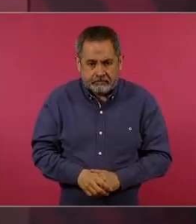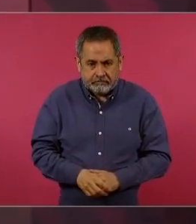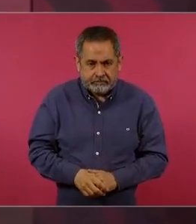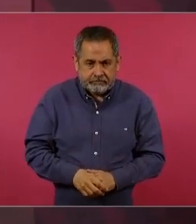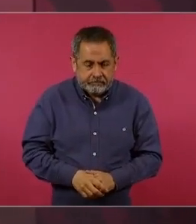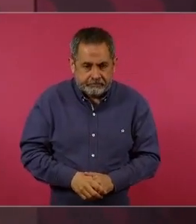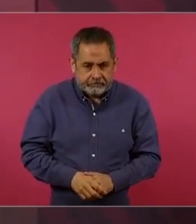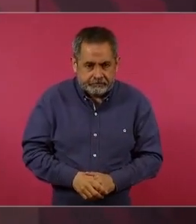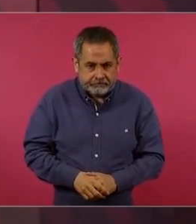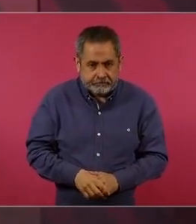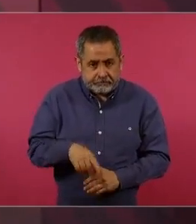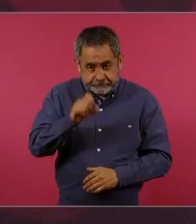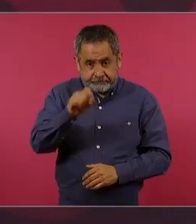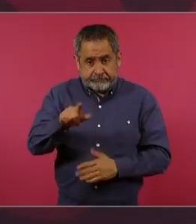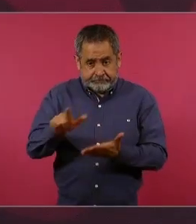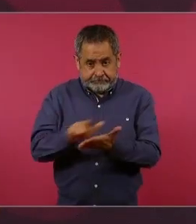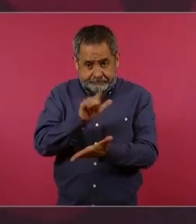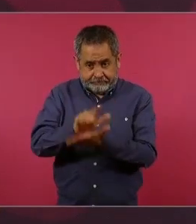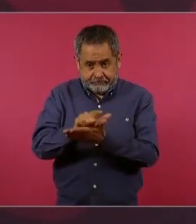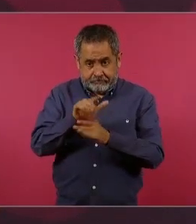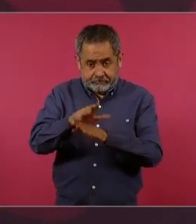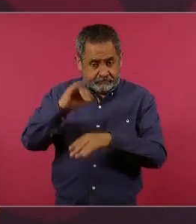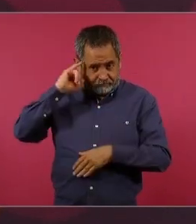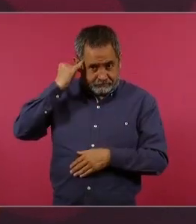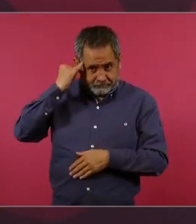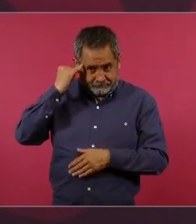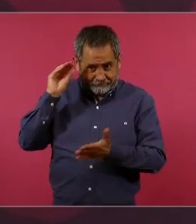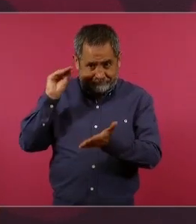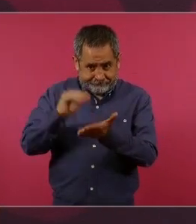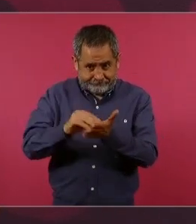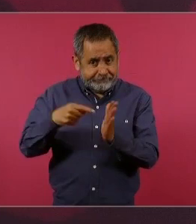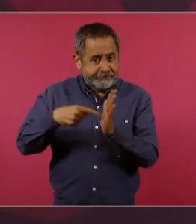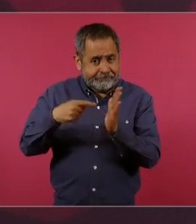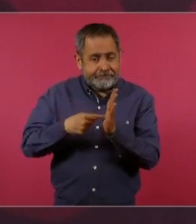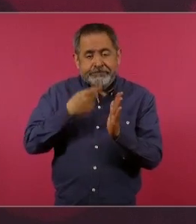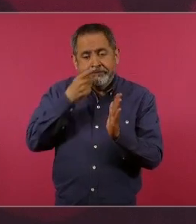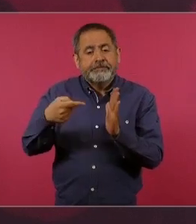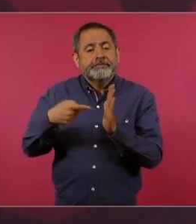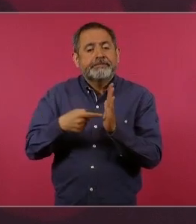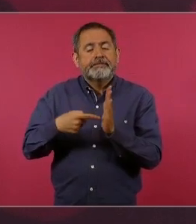en la ley indígena se establece